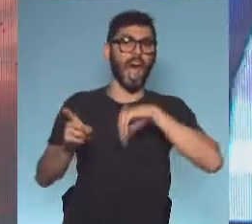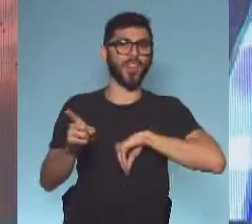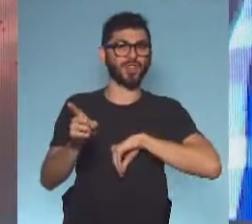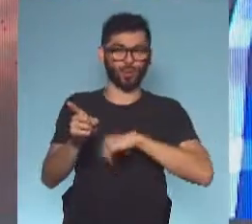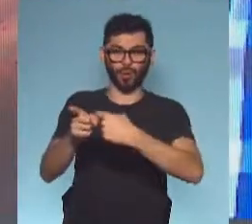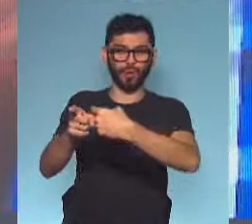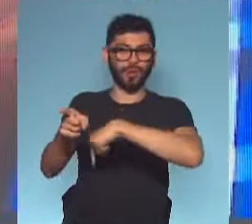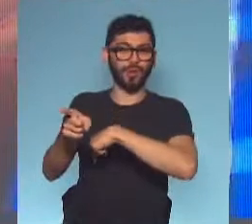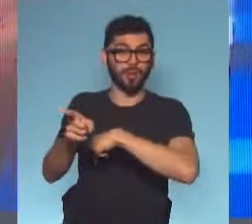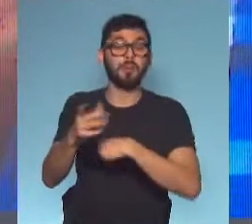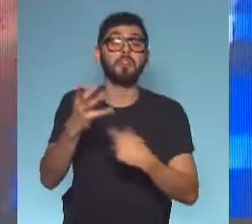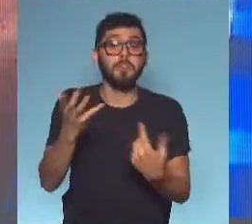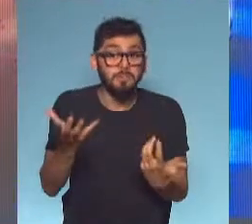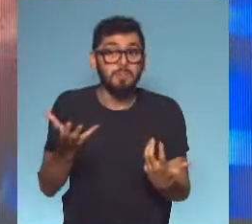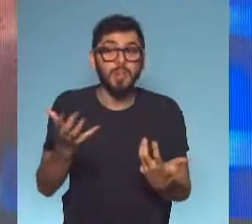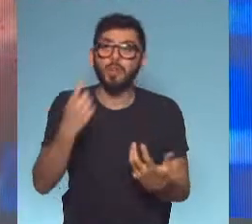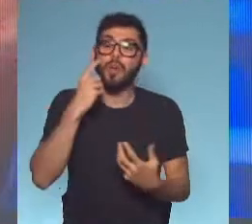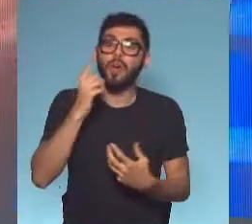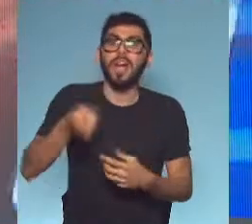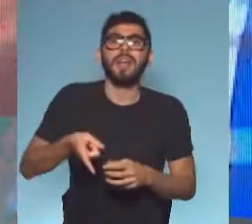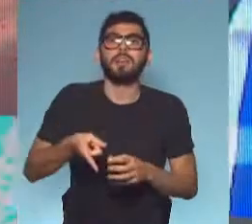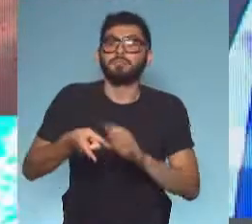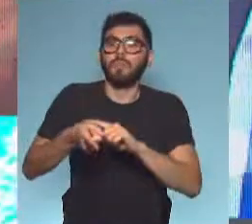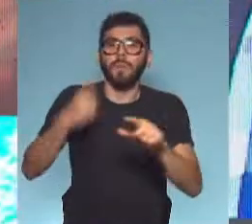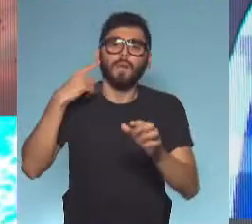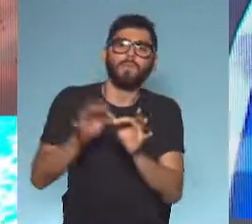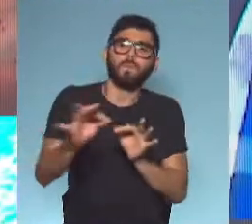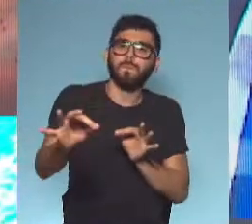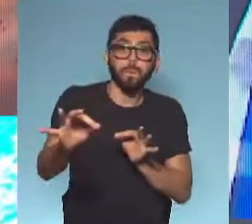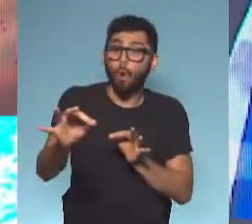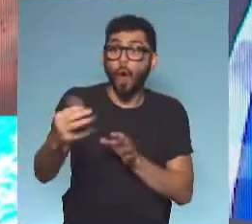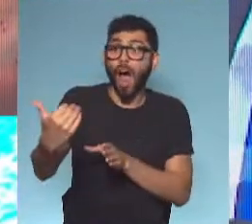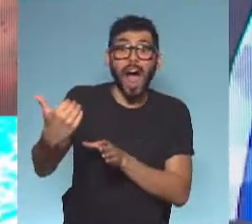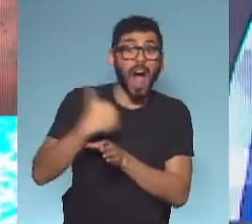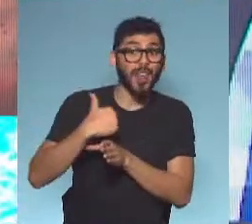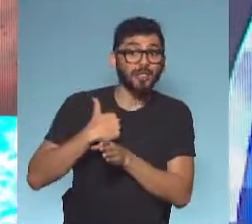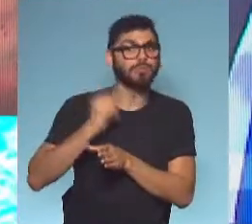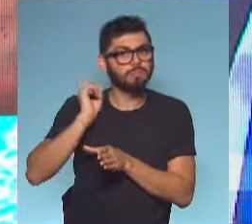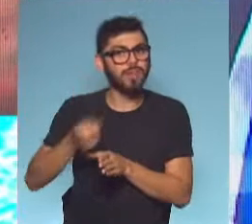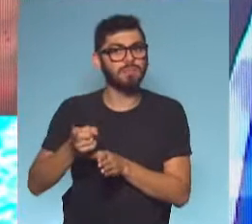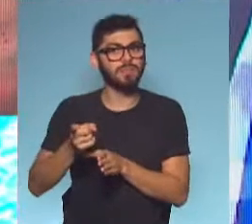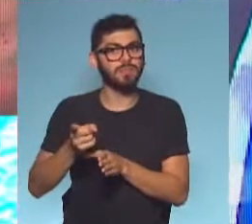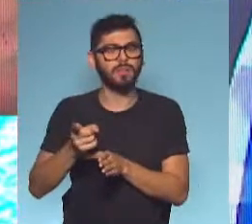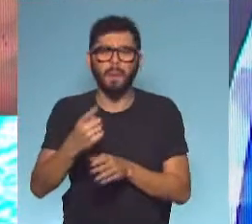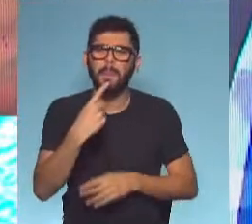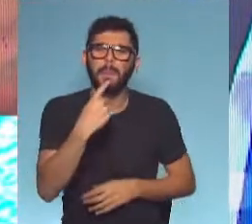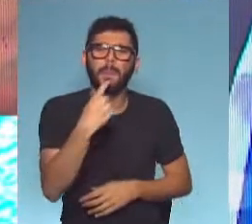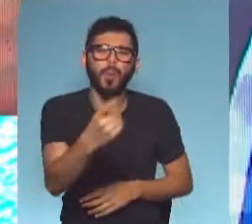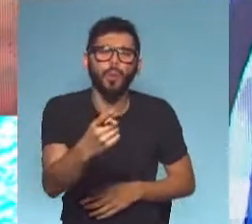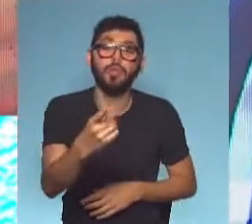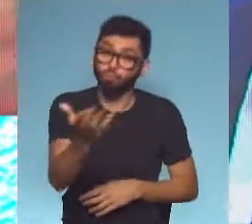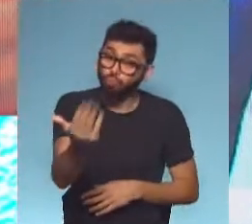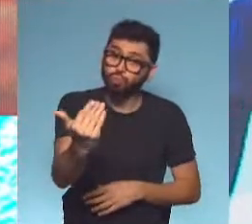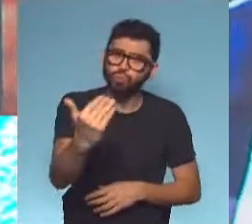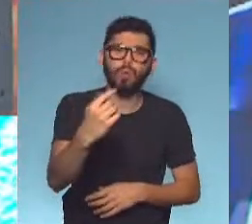cuando hablamos de tamaño, no es solamente lo que vemos, sino que también hay mucho más por dentro. Ah, pregunta. Sí. Pregunte. Sí, que